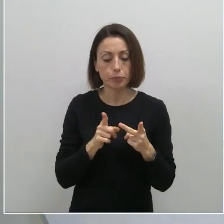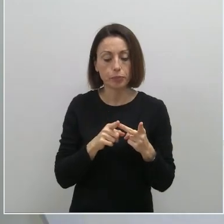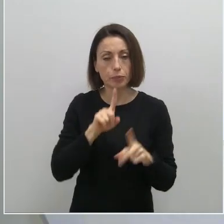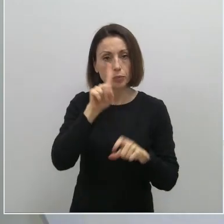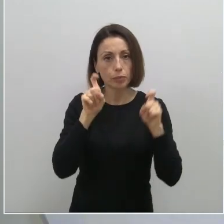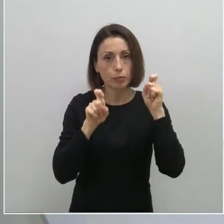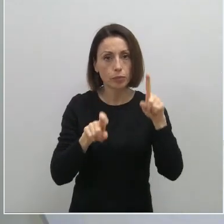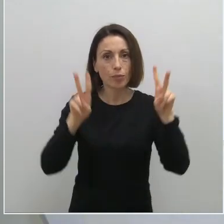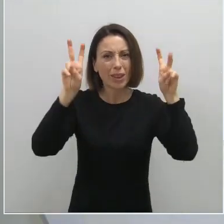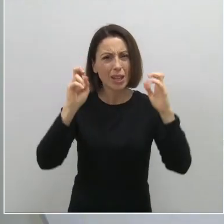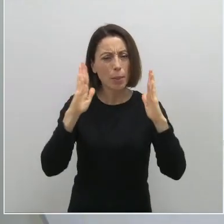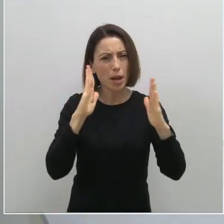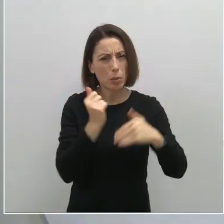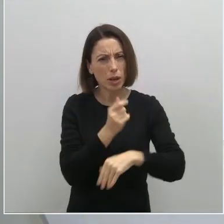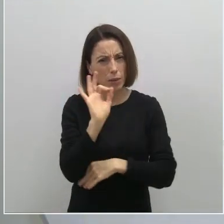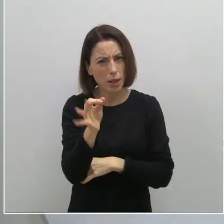La otra ha sido el tema de Navidad.